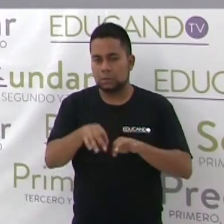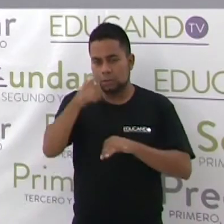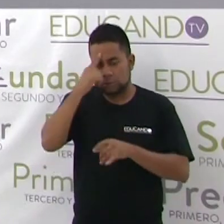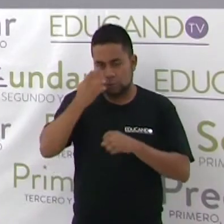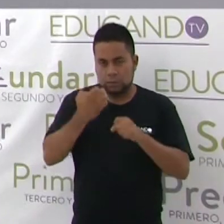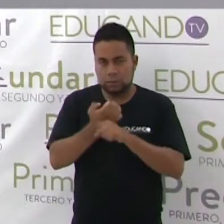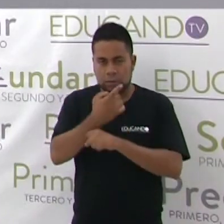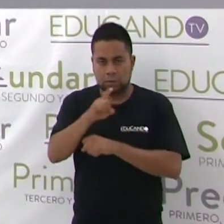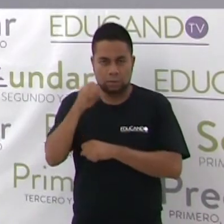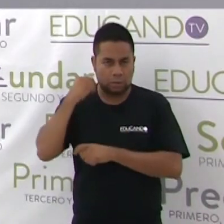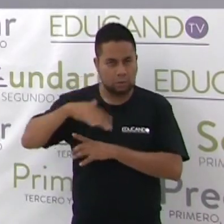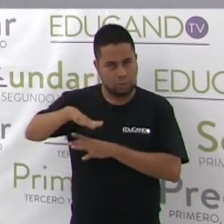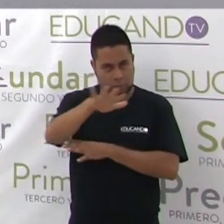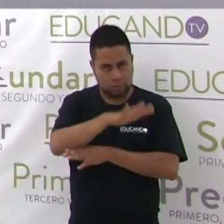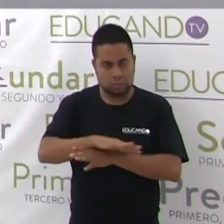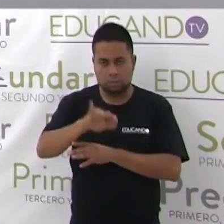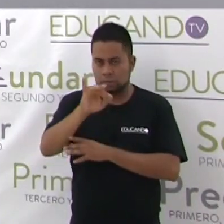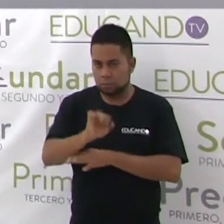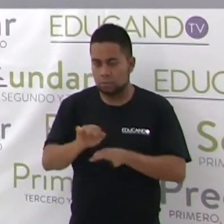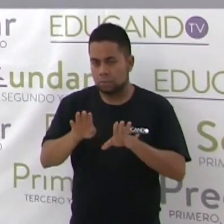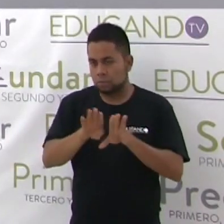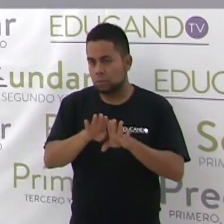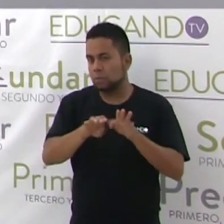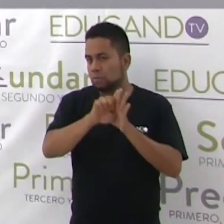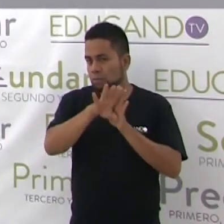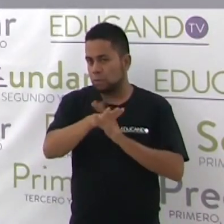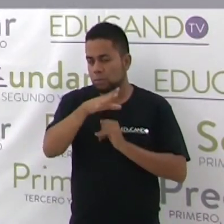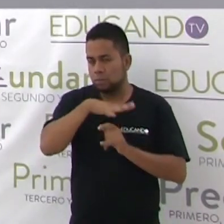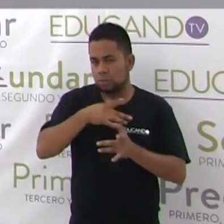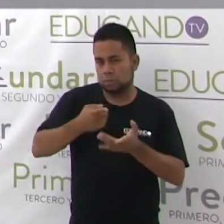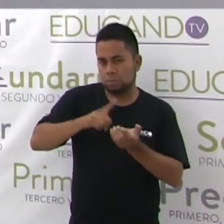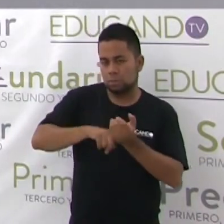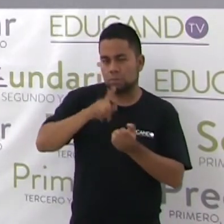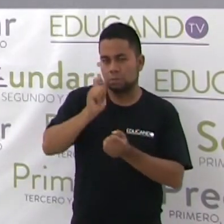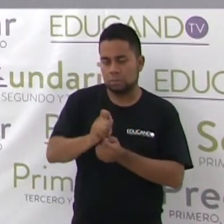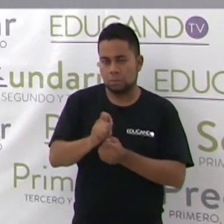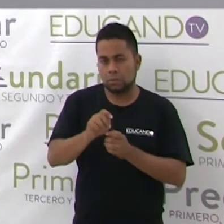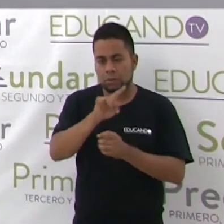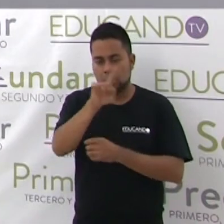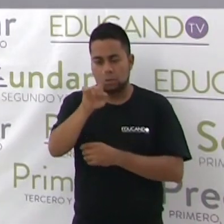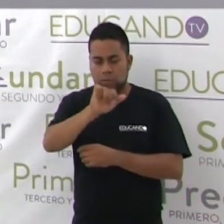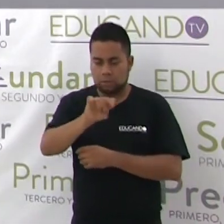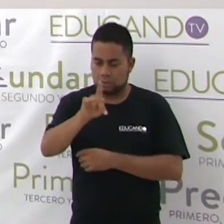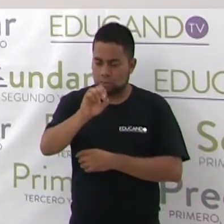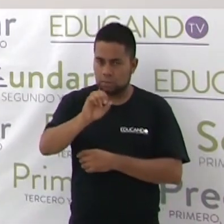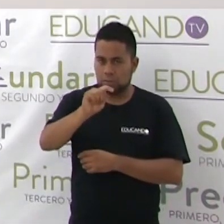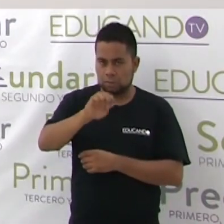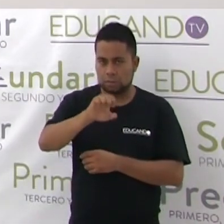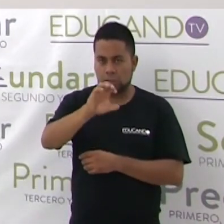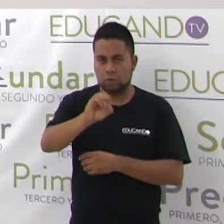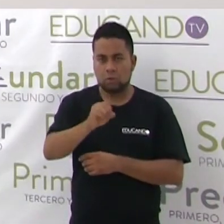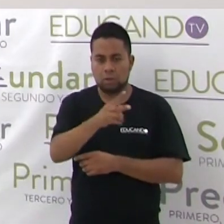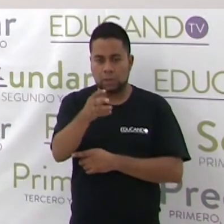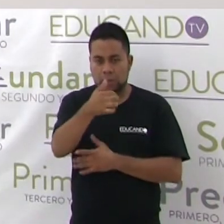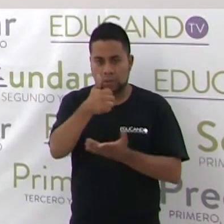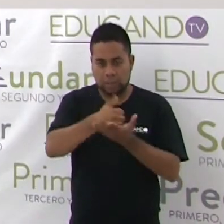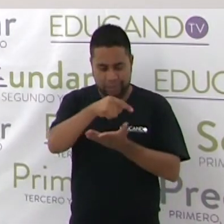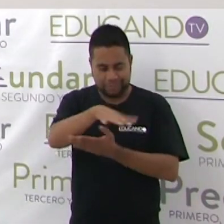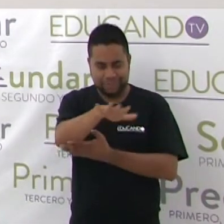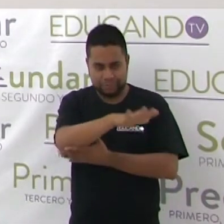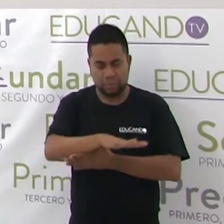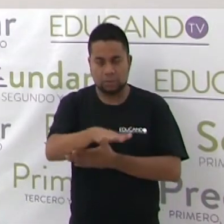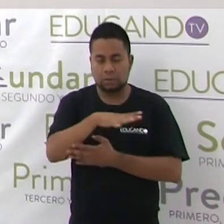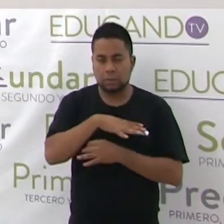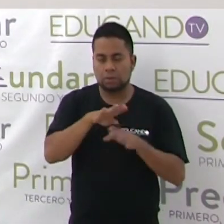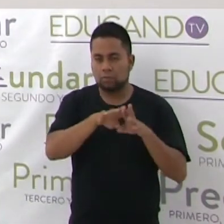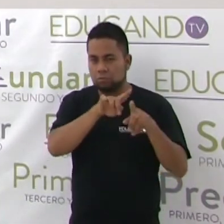nuestro estado, ¿sí? Como en este caso tenemos el zapoteco de los valles centrales que te comentaba, ya que hay